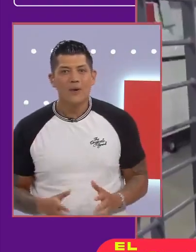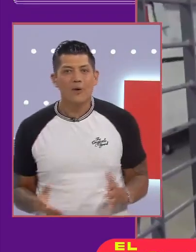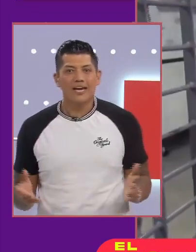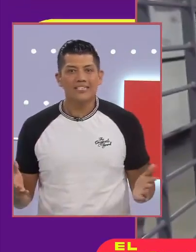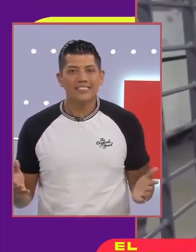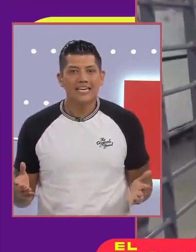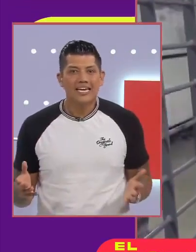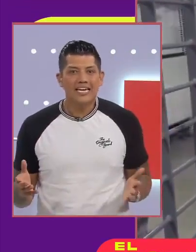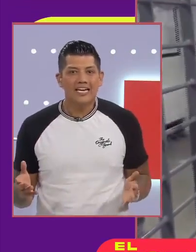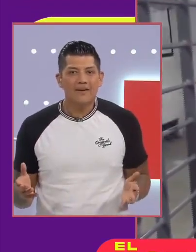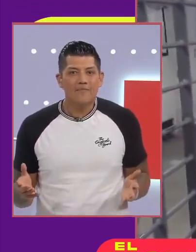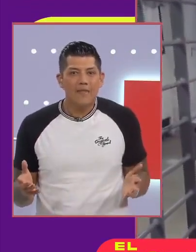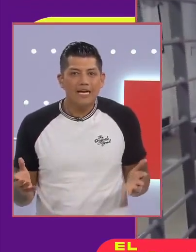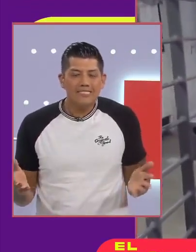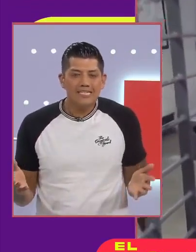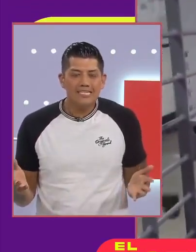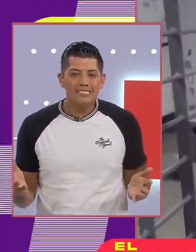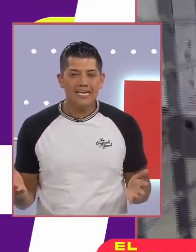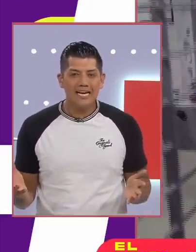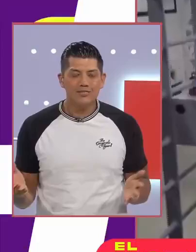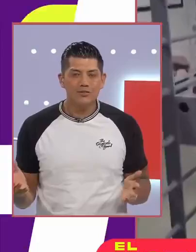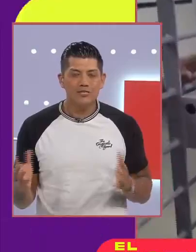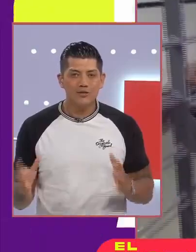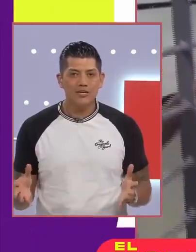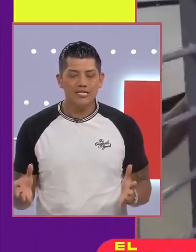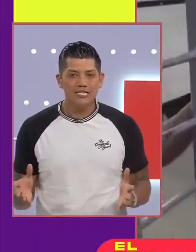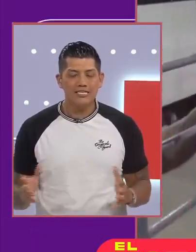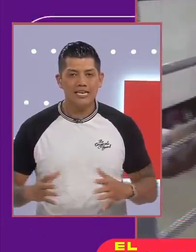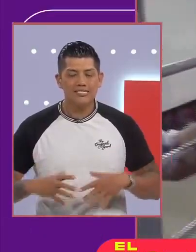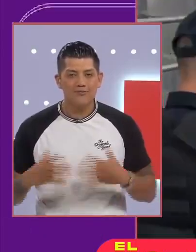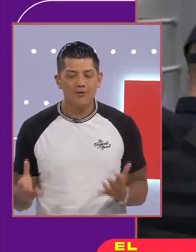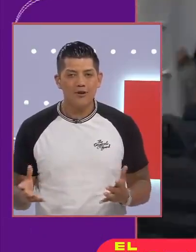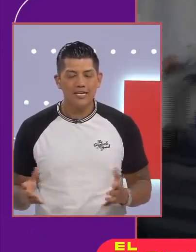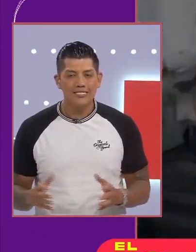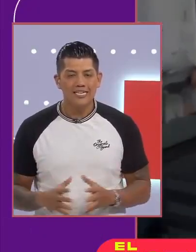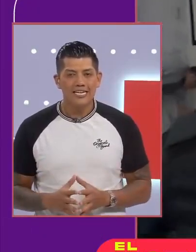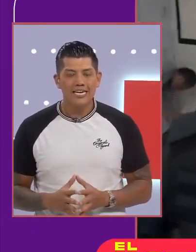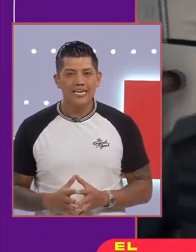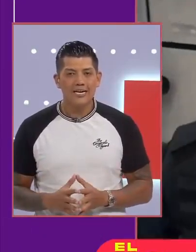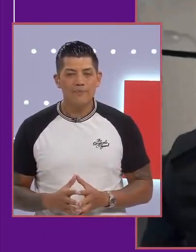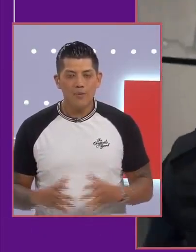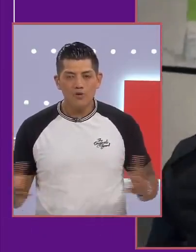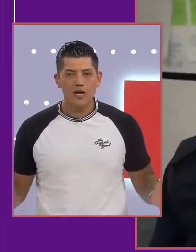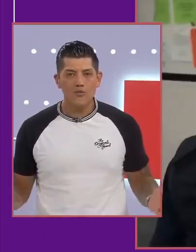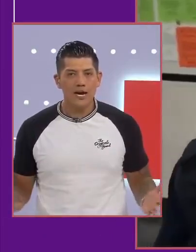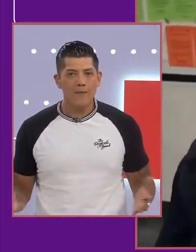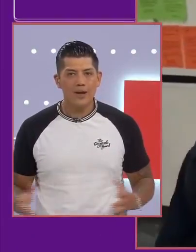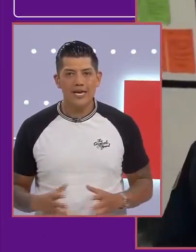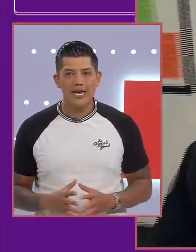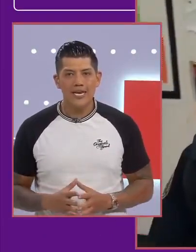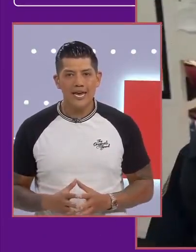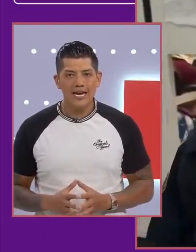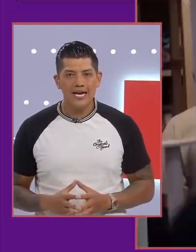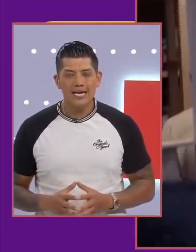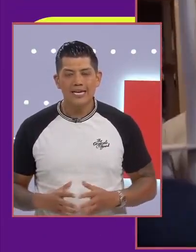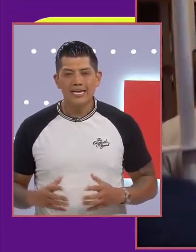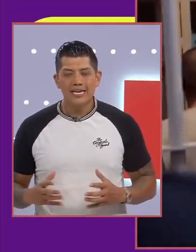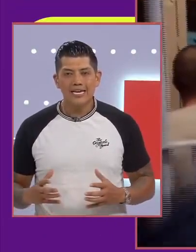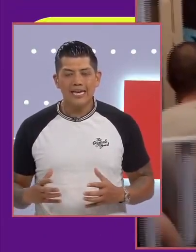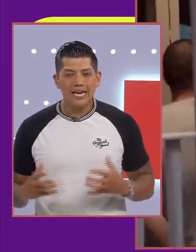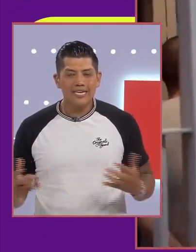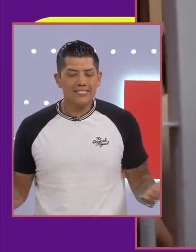Ingrid, pues este caso del tío Richie, de las Afores, vemos que hay una campaña